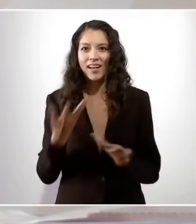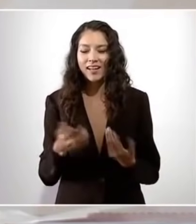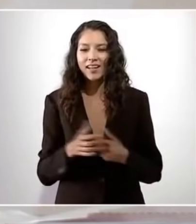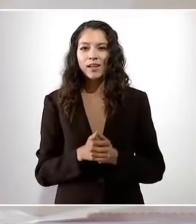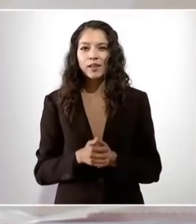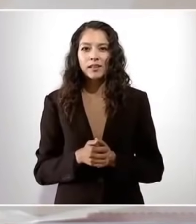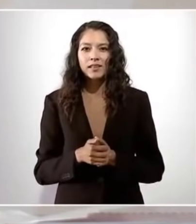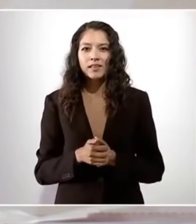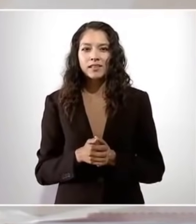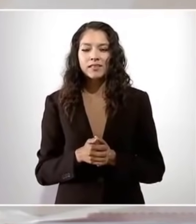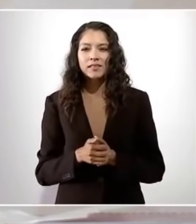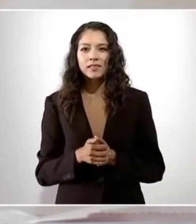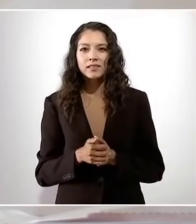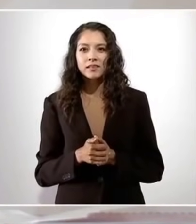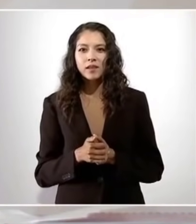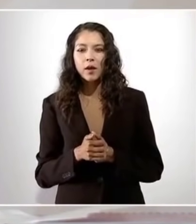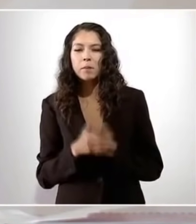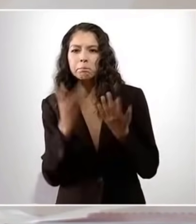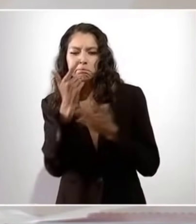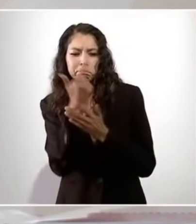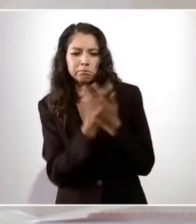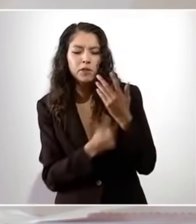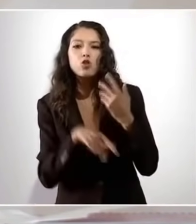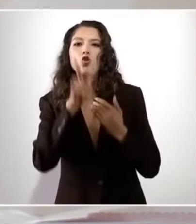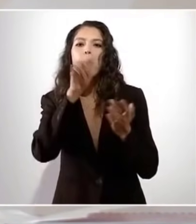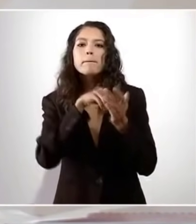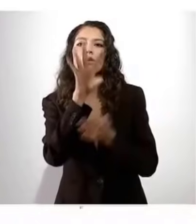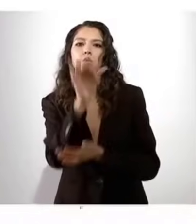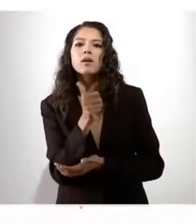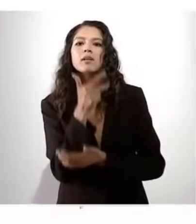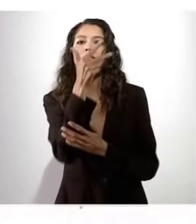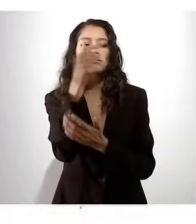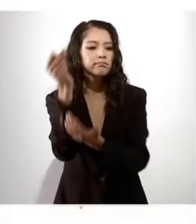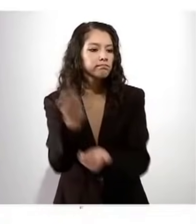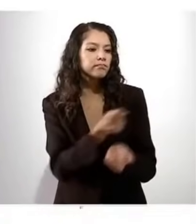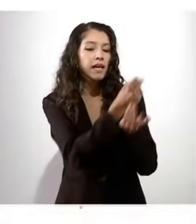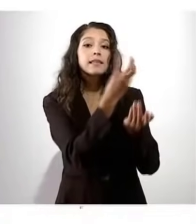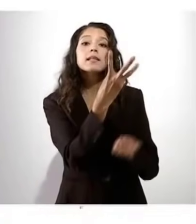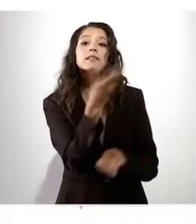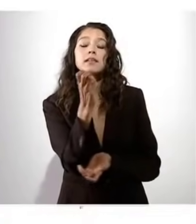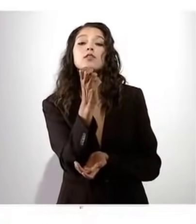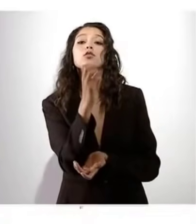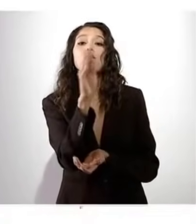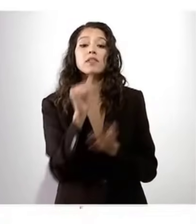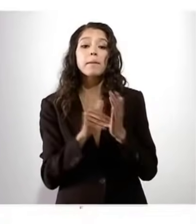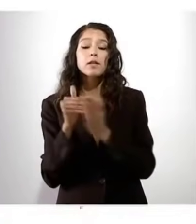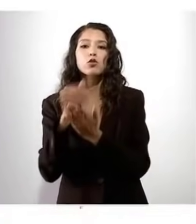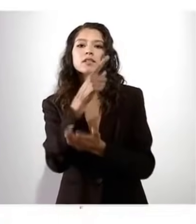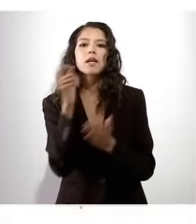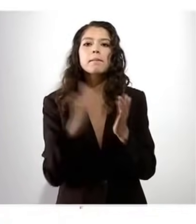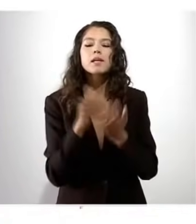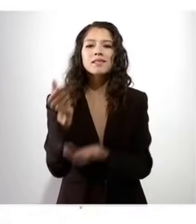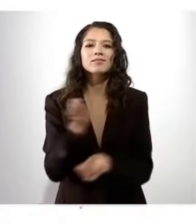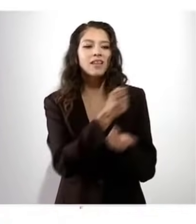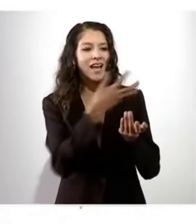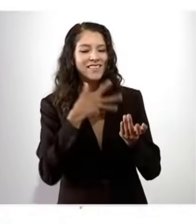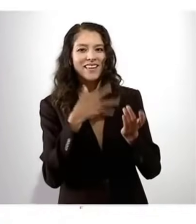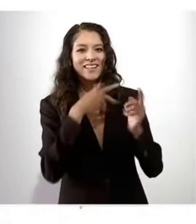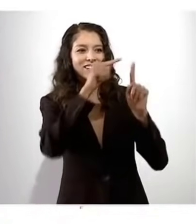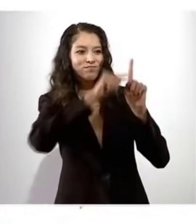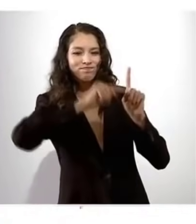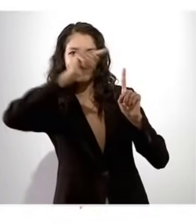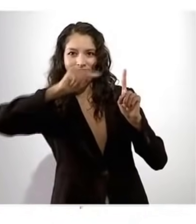así ingresados, son 2,048. Es un monto financiado de 390,100,000 pesos, ahí está la gráfica.